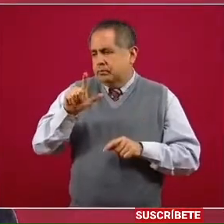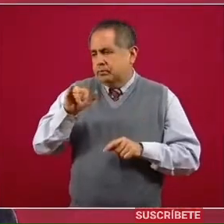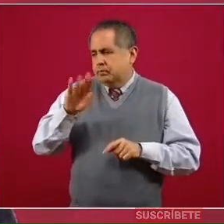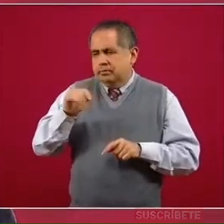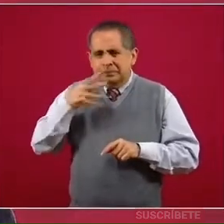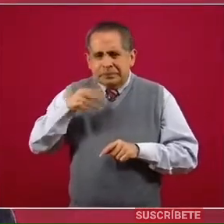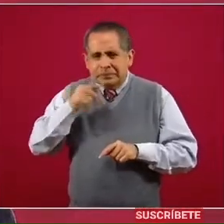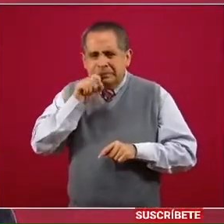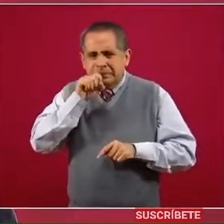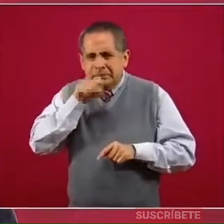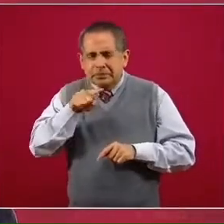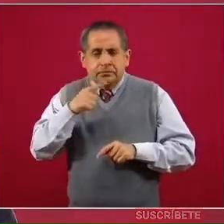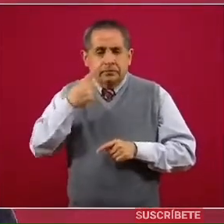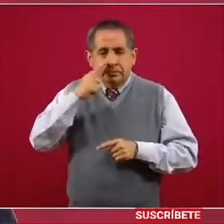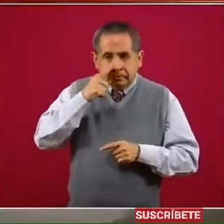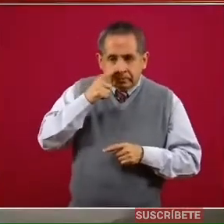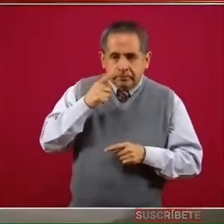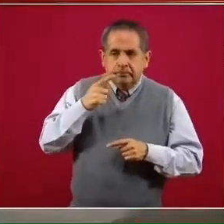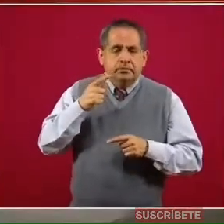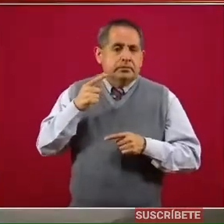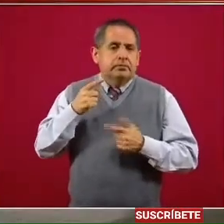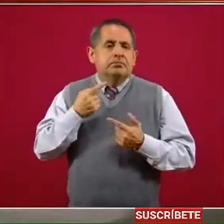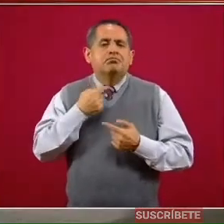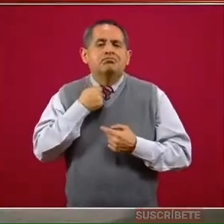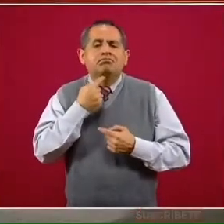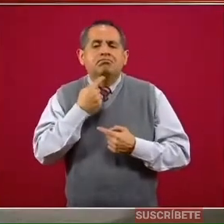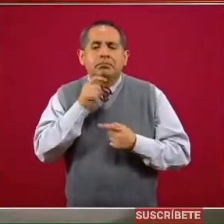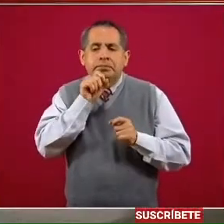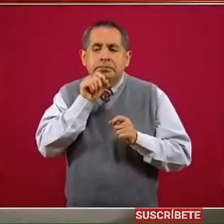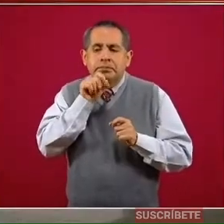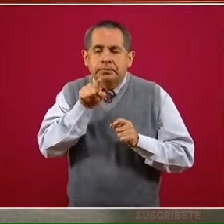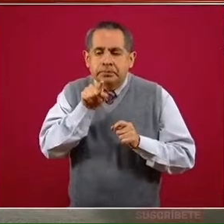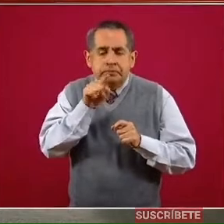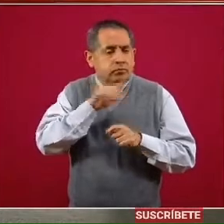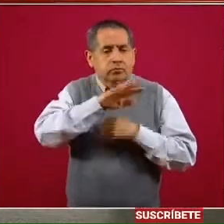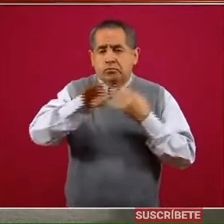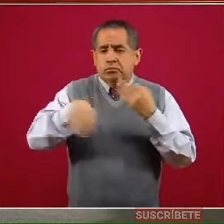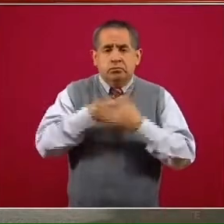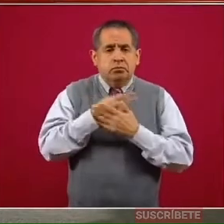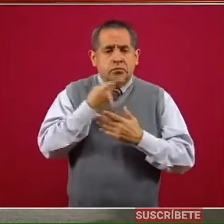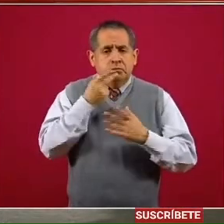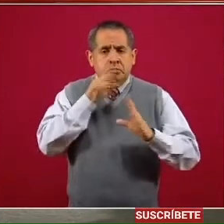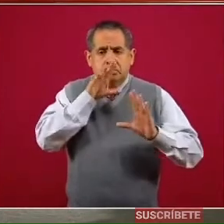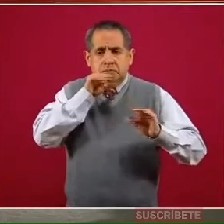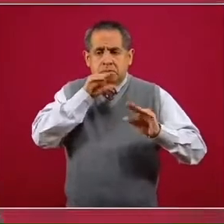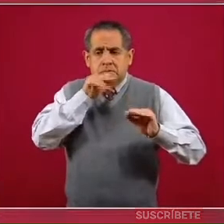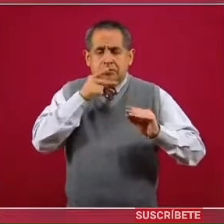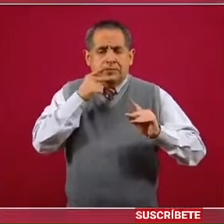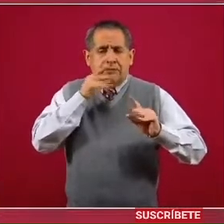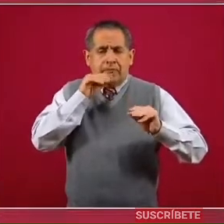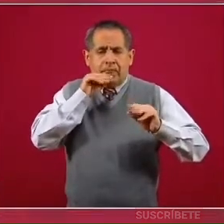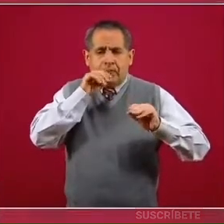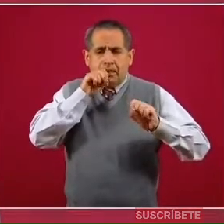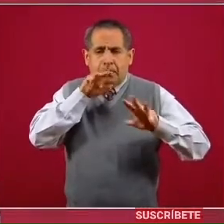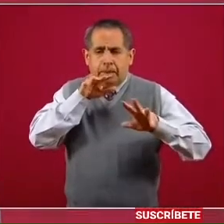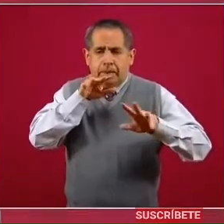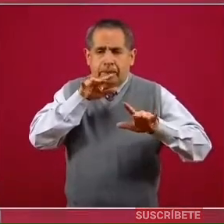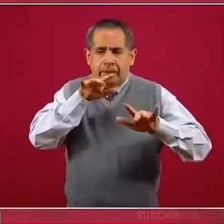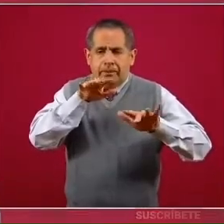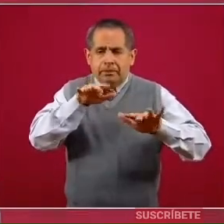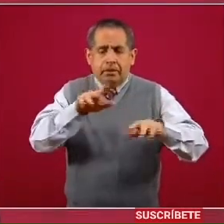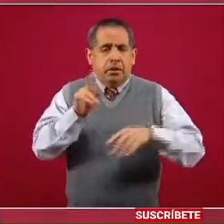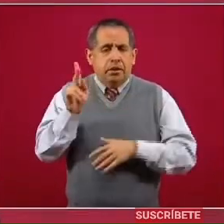las secreciones que provienen de la nariz, de la garganta, que todas y todos proyectamos hacia el exterior al momento